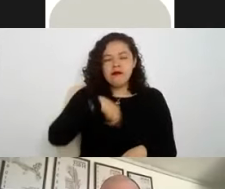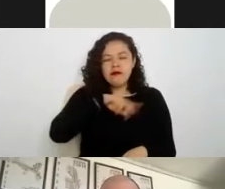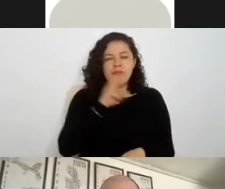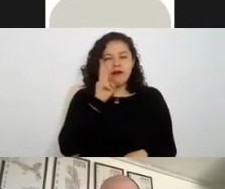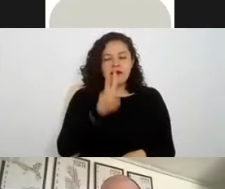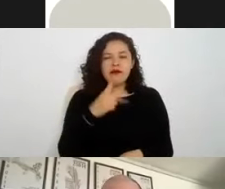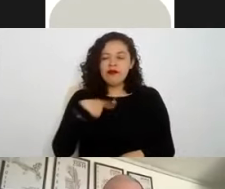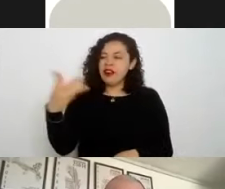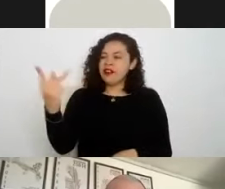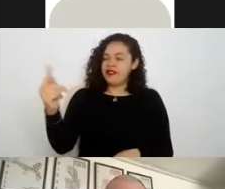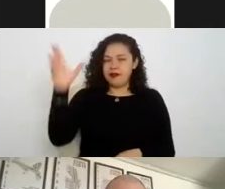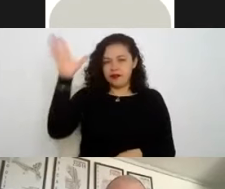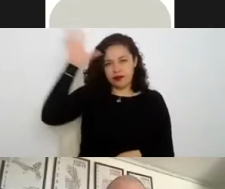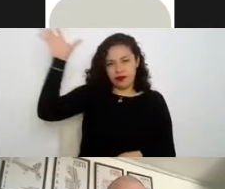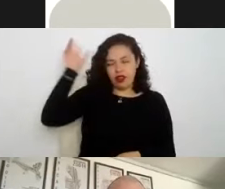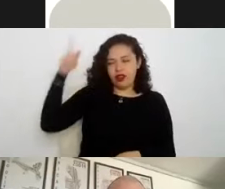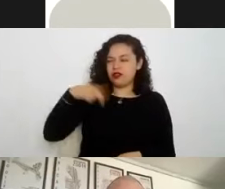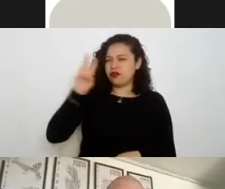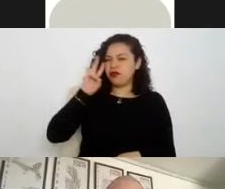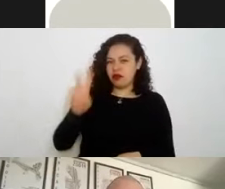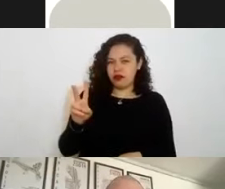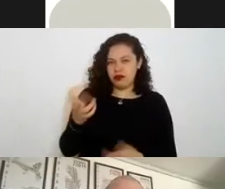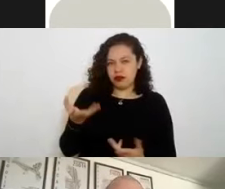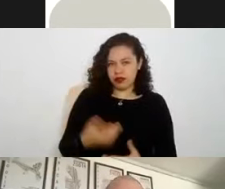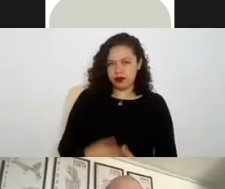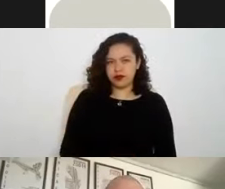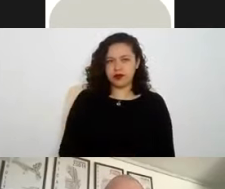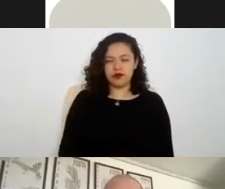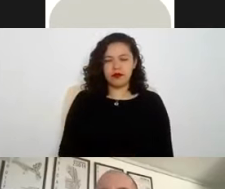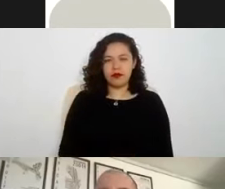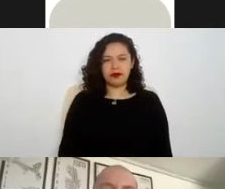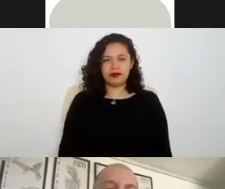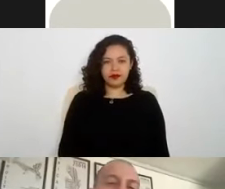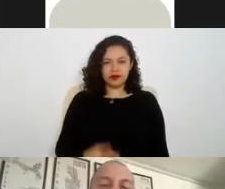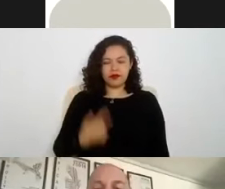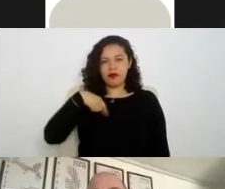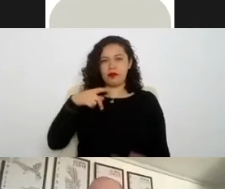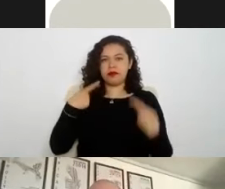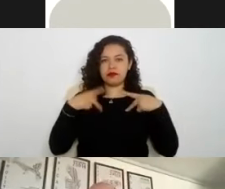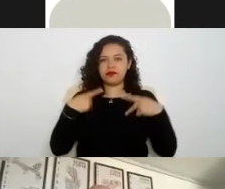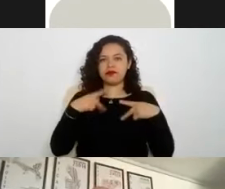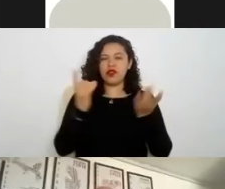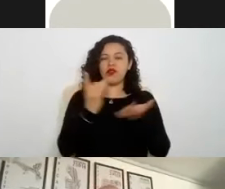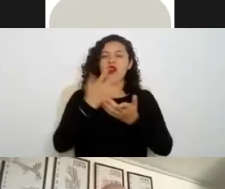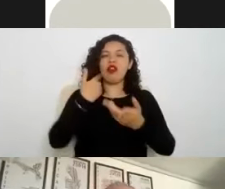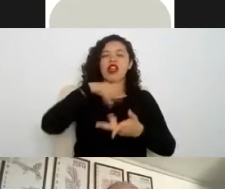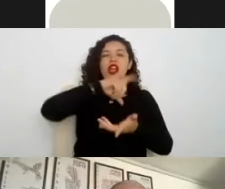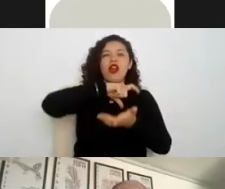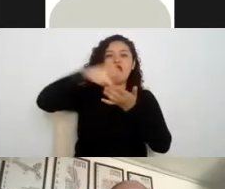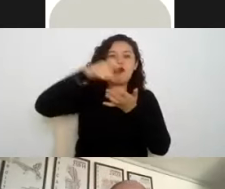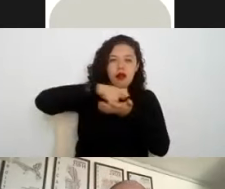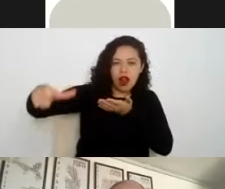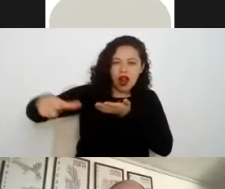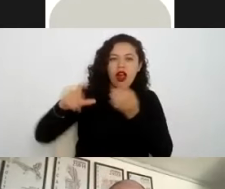TV Azteca, pues un ambiente muy banal, un ambiente pues, que solo busca consumismo, que solo busca el